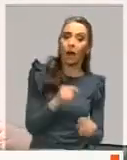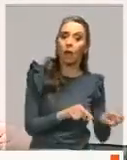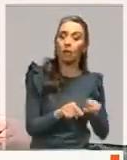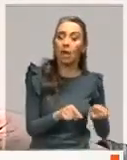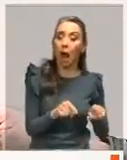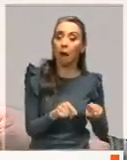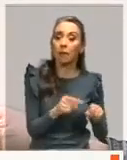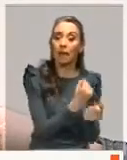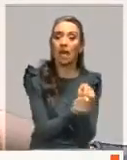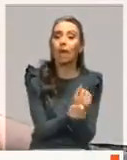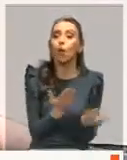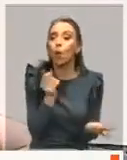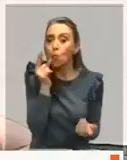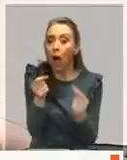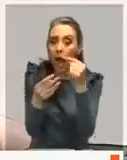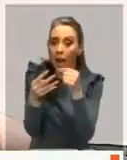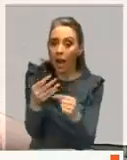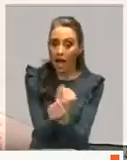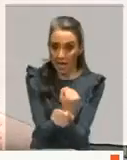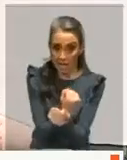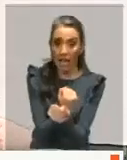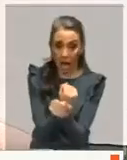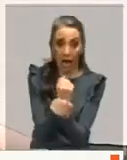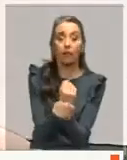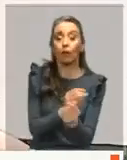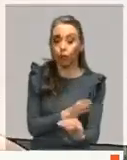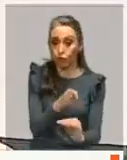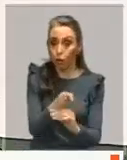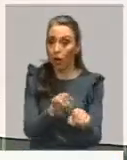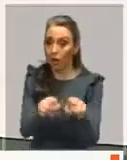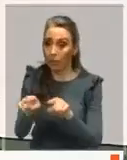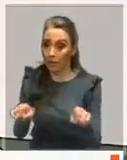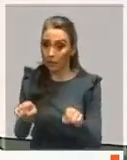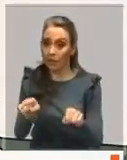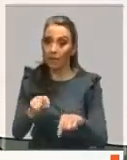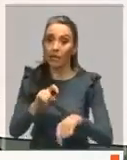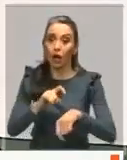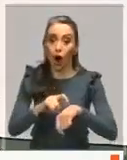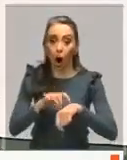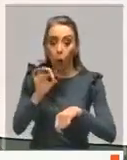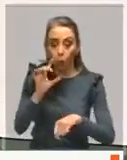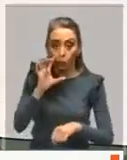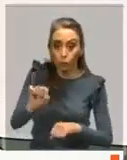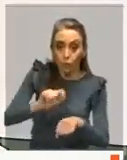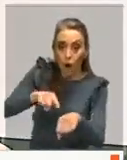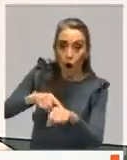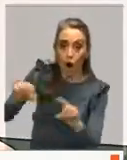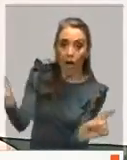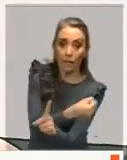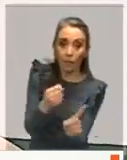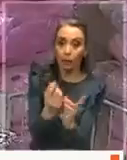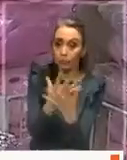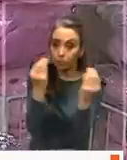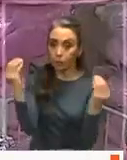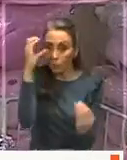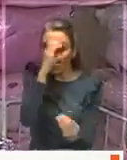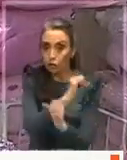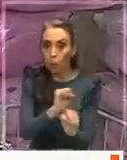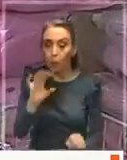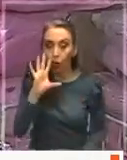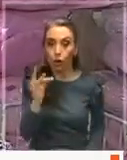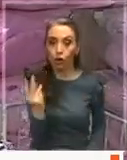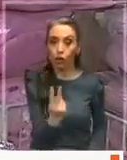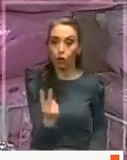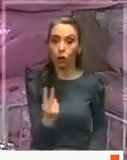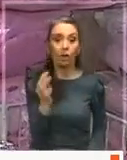Sin perjuicio de ello, Carabineros realizó las diligencias dentro del tema de las horas de flagrancia y no fue posible encontrar a los autores. Se quedó